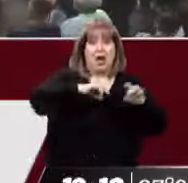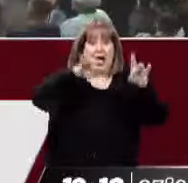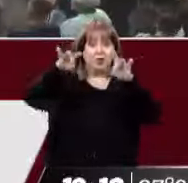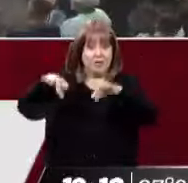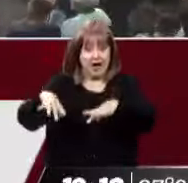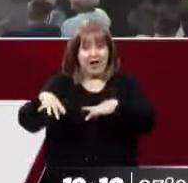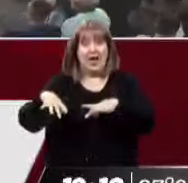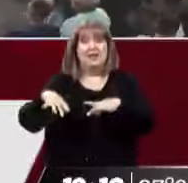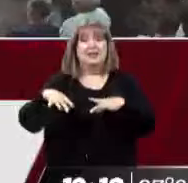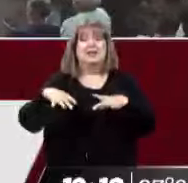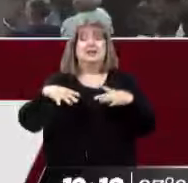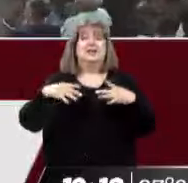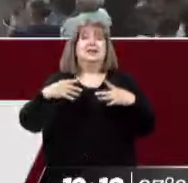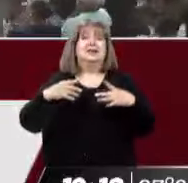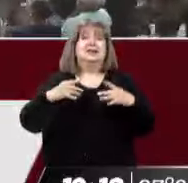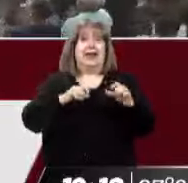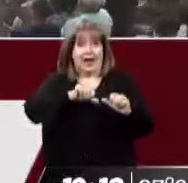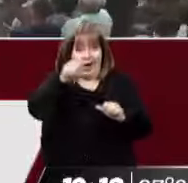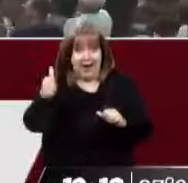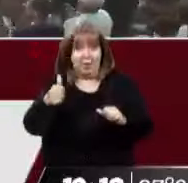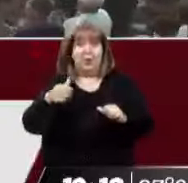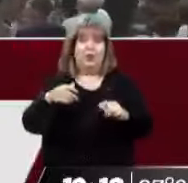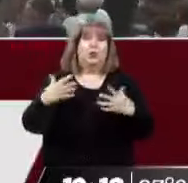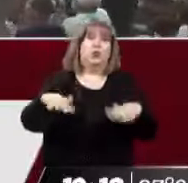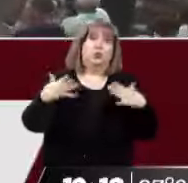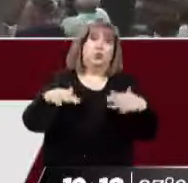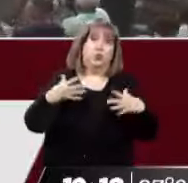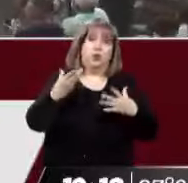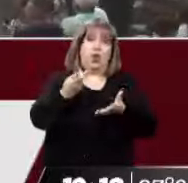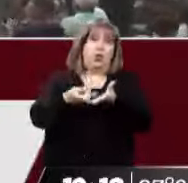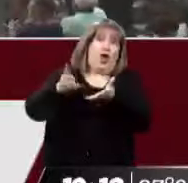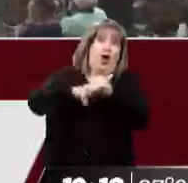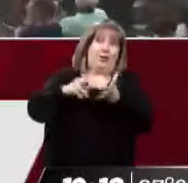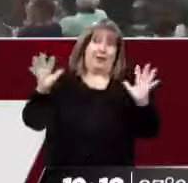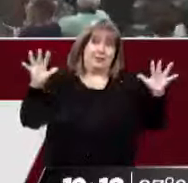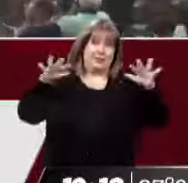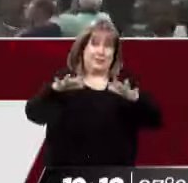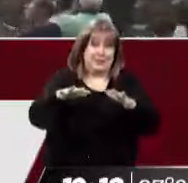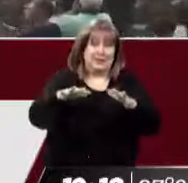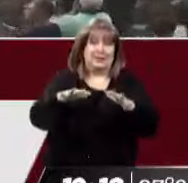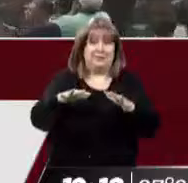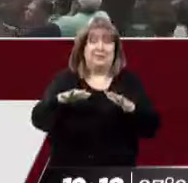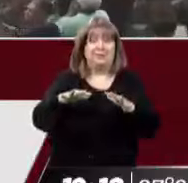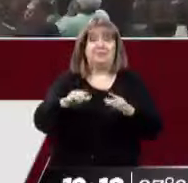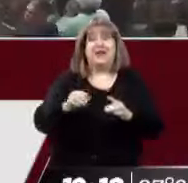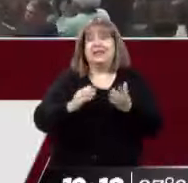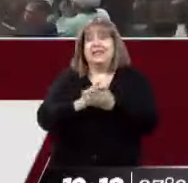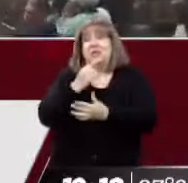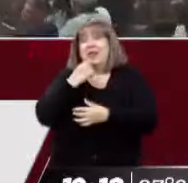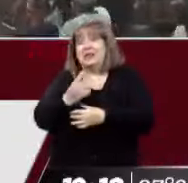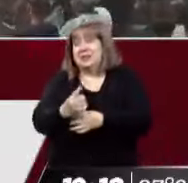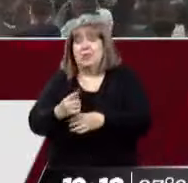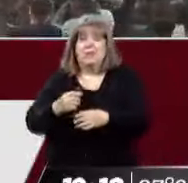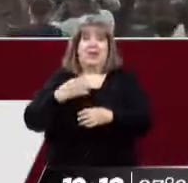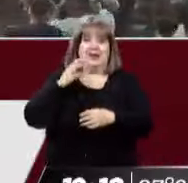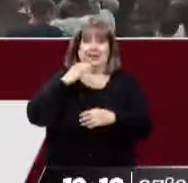rival de cuartos. Esto va a ir creciendo a un nivel exponencial. Y está bueno, ¿viste? Cuando decís, ¡ay, seamos cautos, no salgamos a festejar!